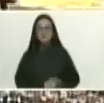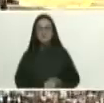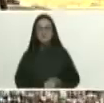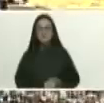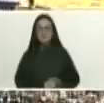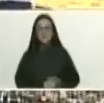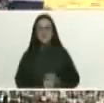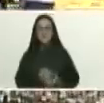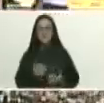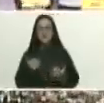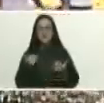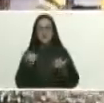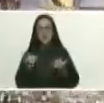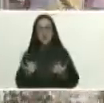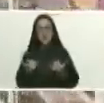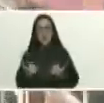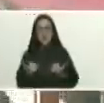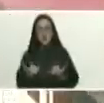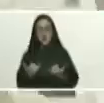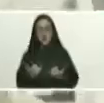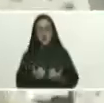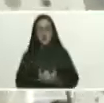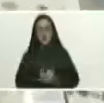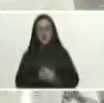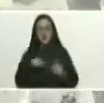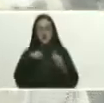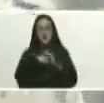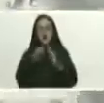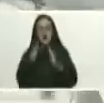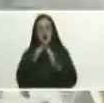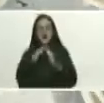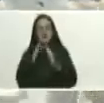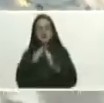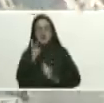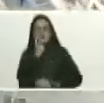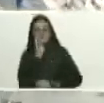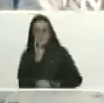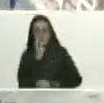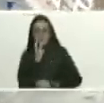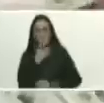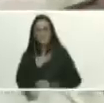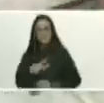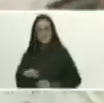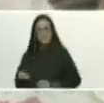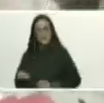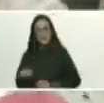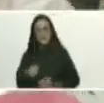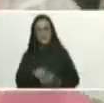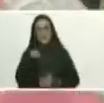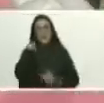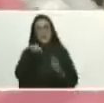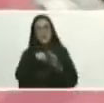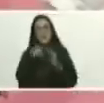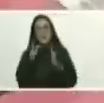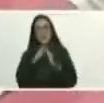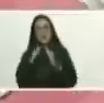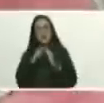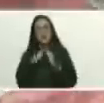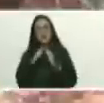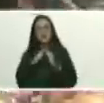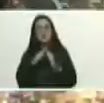Vamos a ir a las viviendas, presidente. Este urbanismo que ha